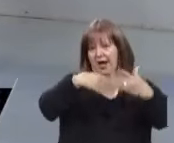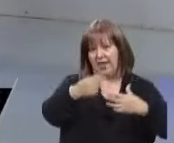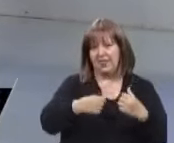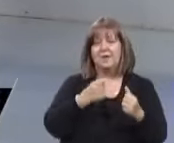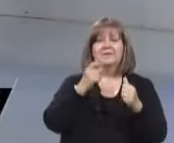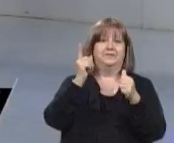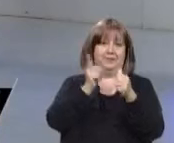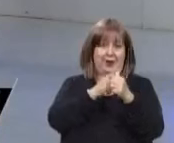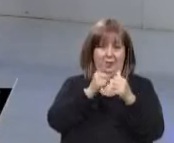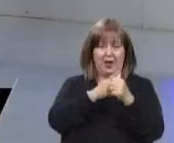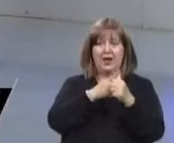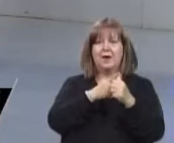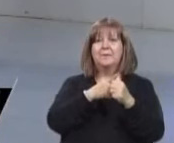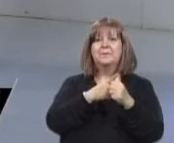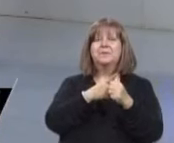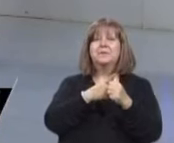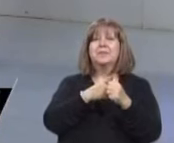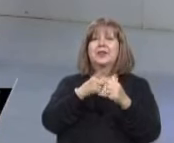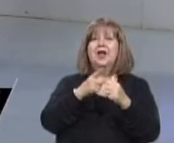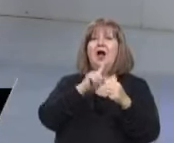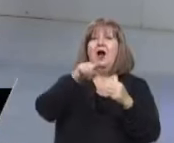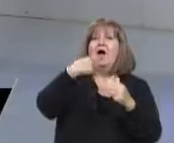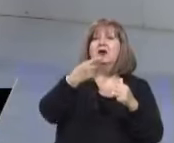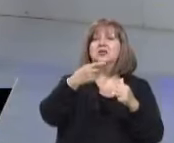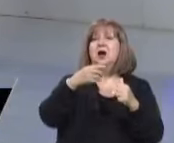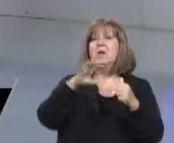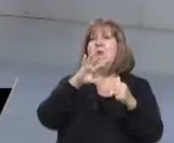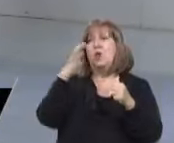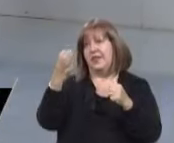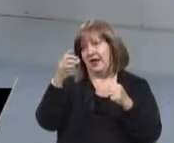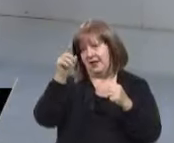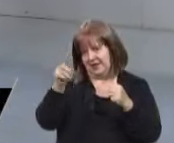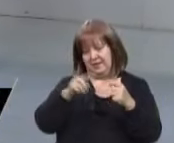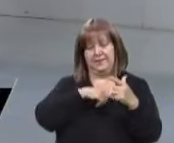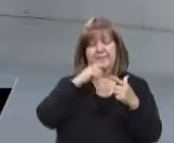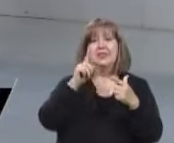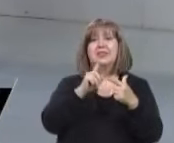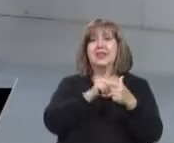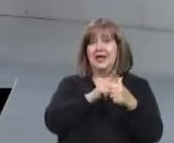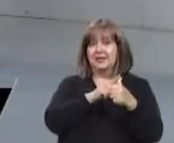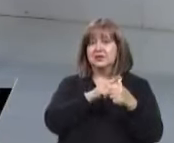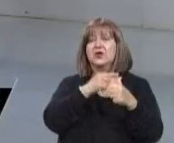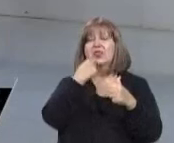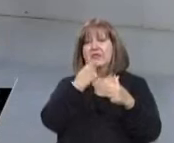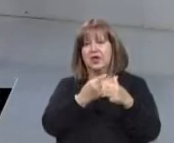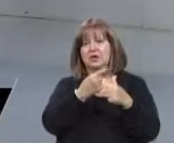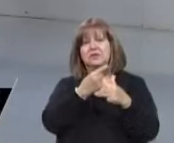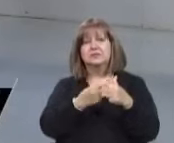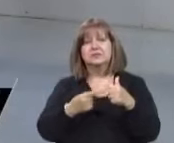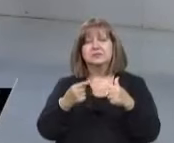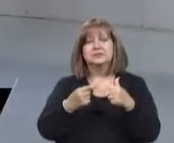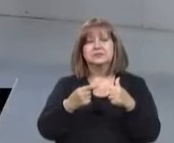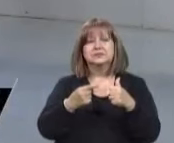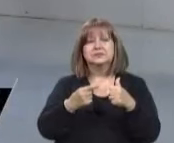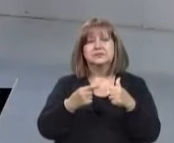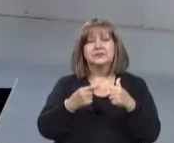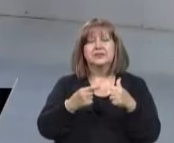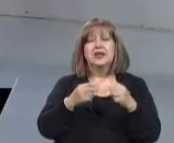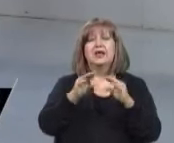la participación de los mismos en los últimos mundiales. A raíz de eso, lo que, miren, fue el resultado